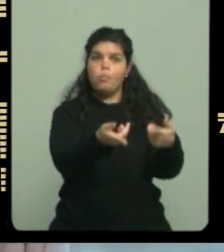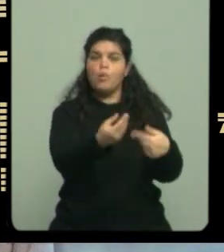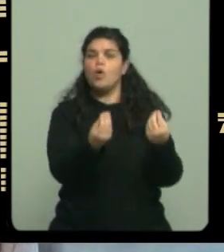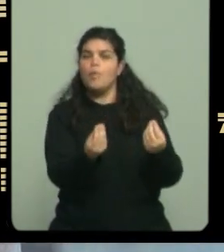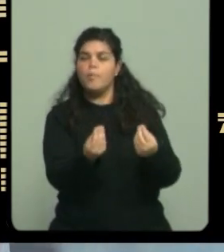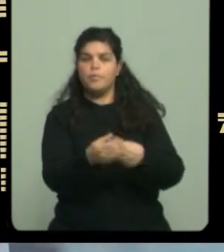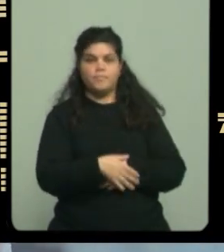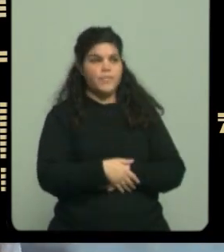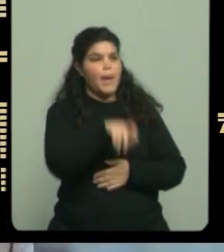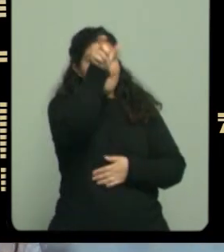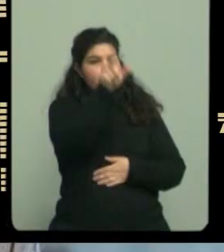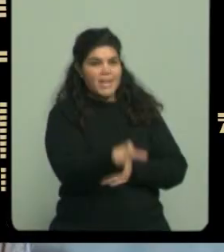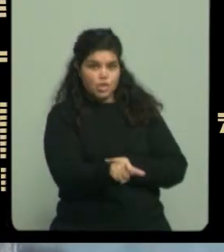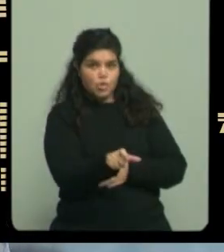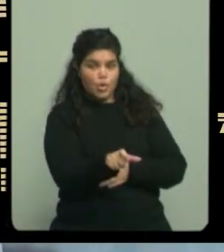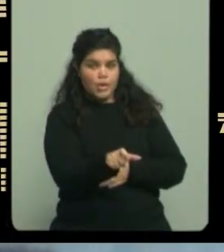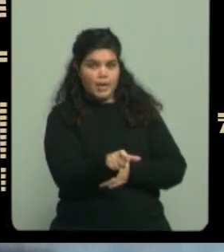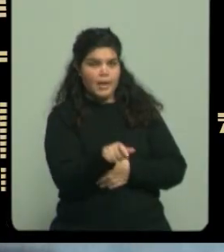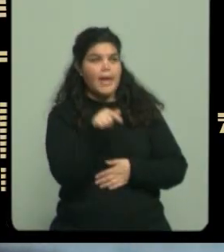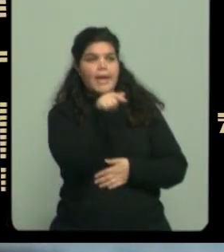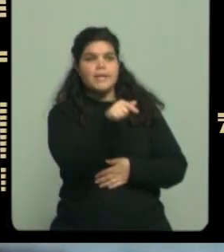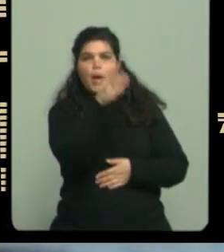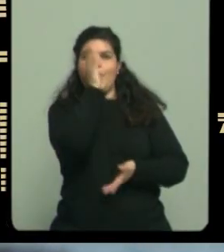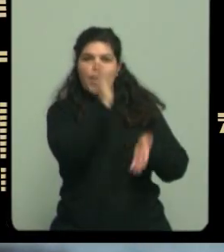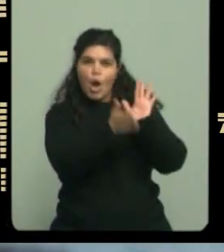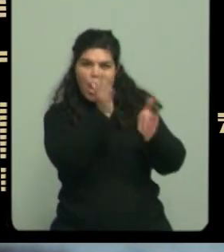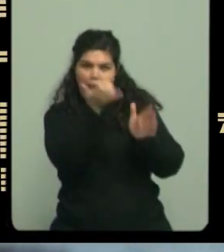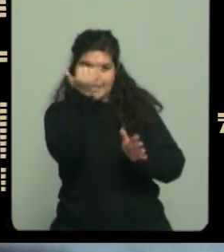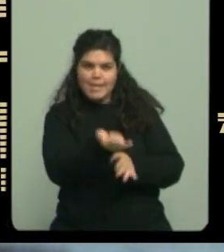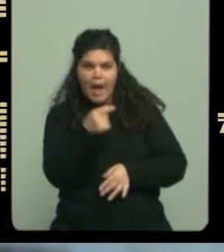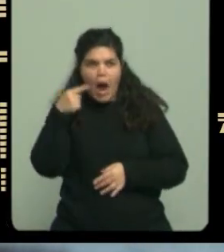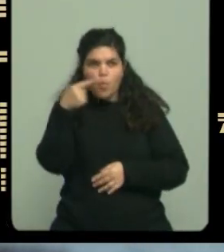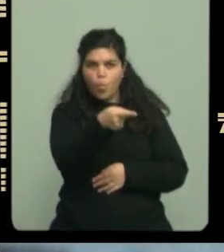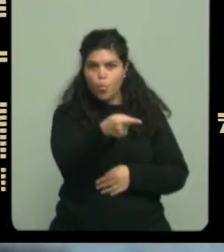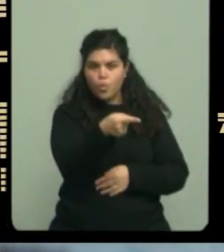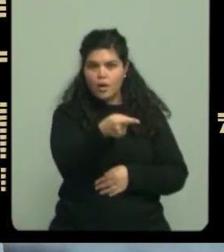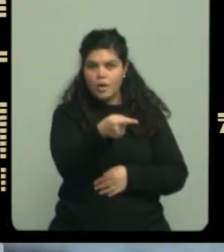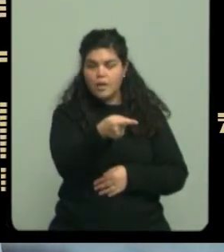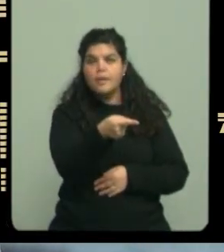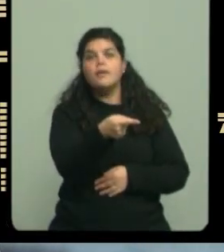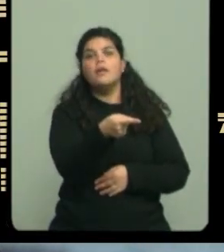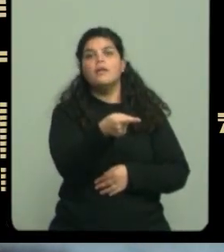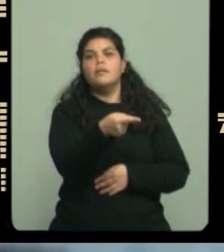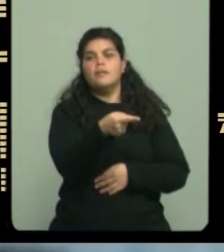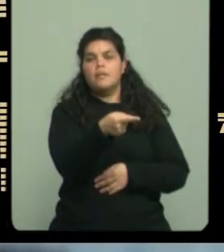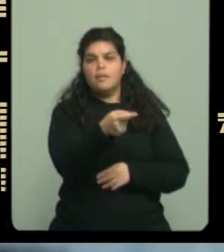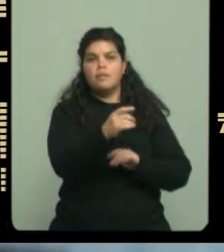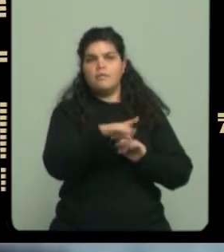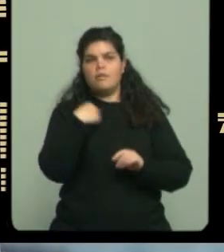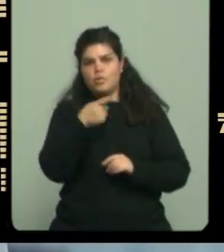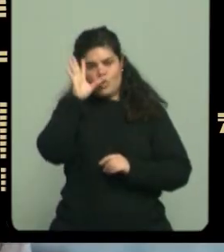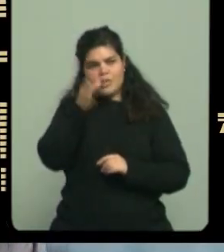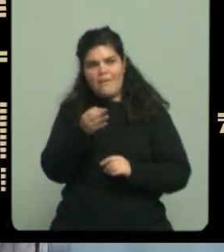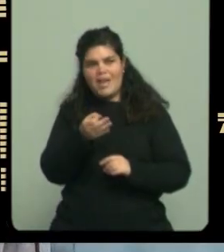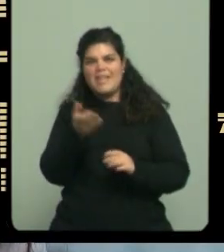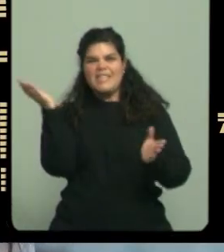de la persona que ha sido señalada como autora de alguna situación de violencia, Y siempre entendemos que la